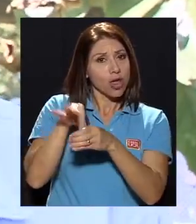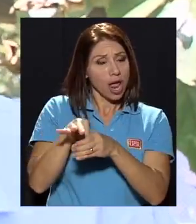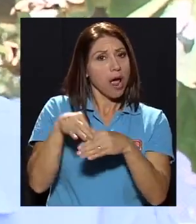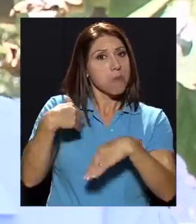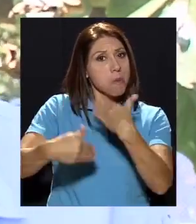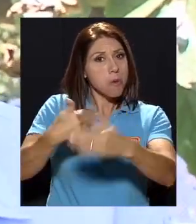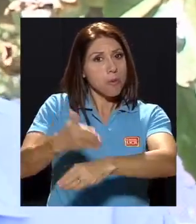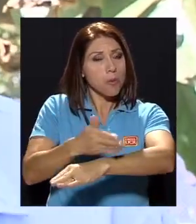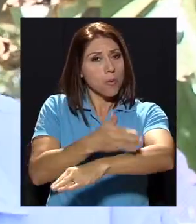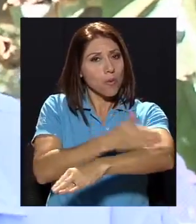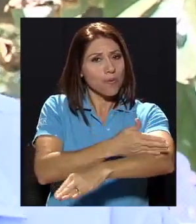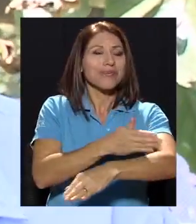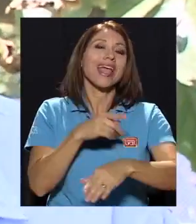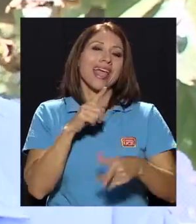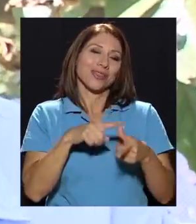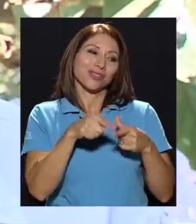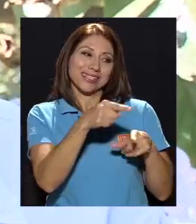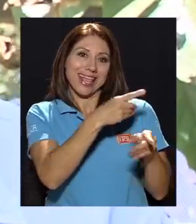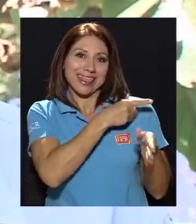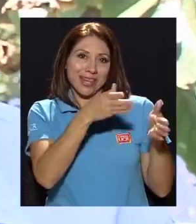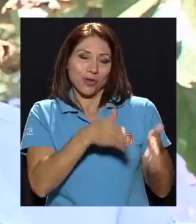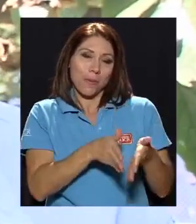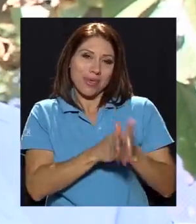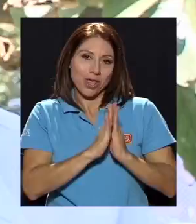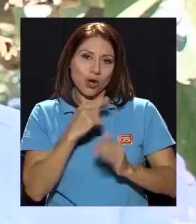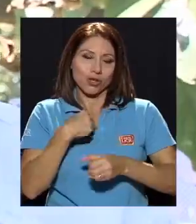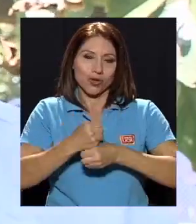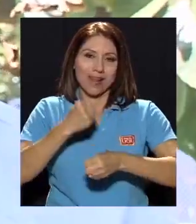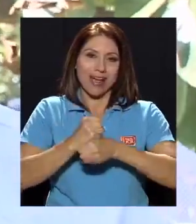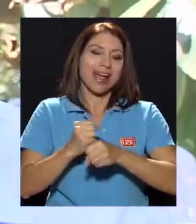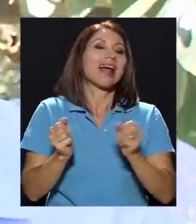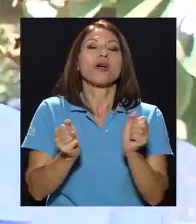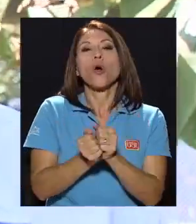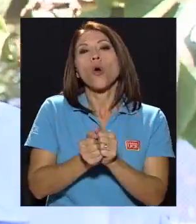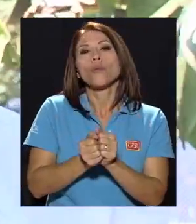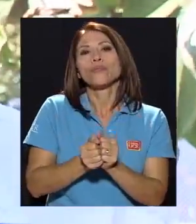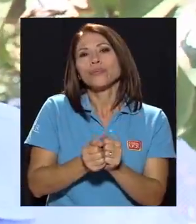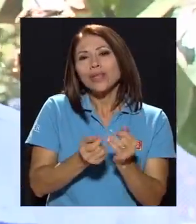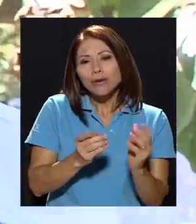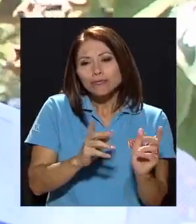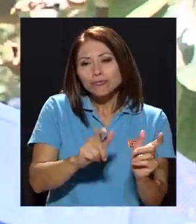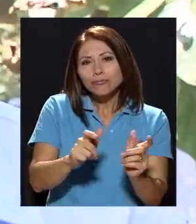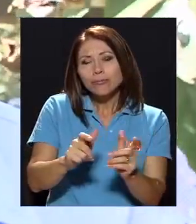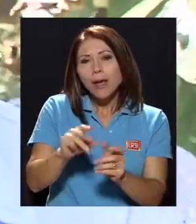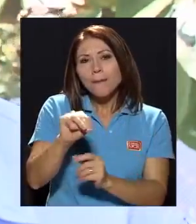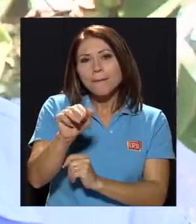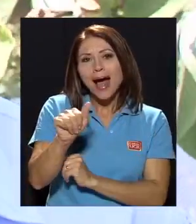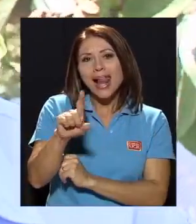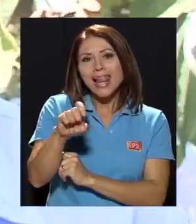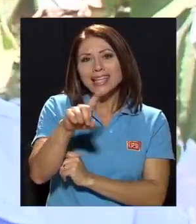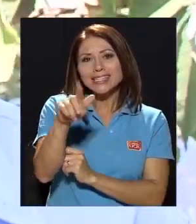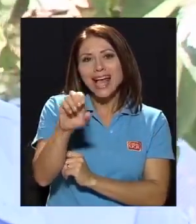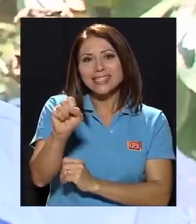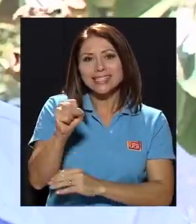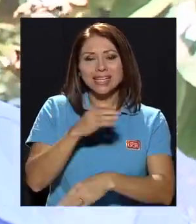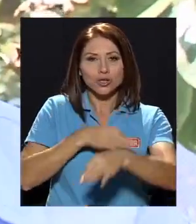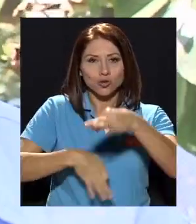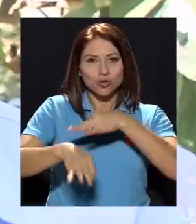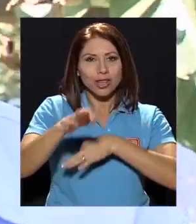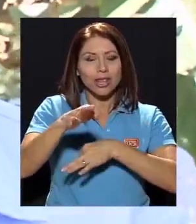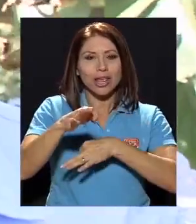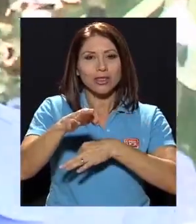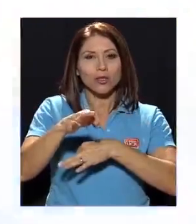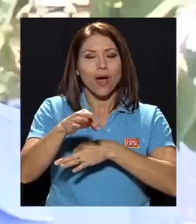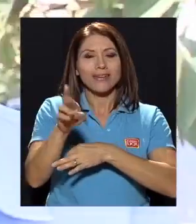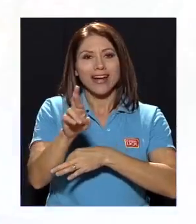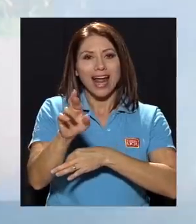pidió que trabajara en malezas, casualmente sustituyendo a Renán Agüero en el curso de malezas,